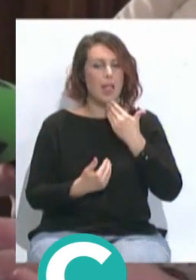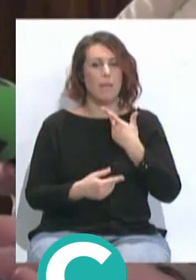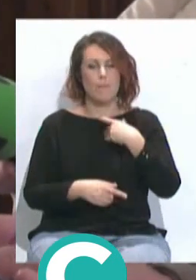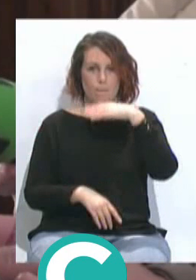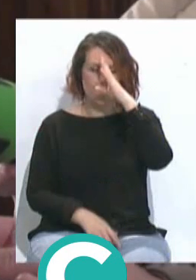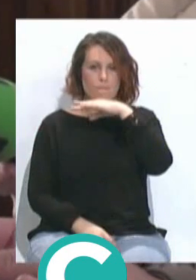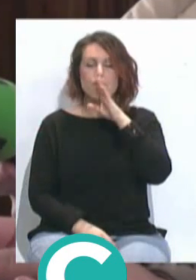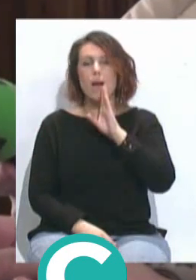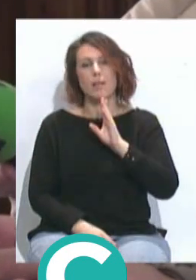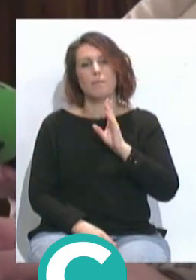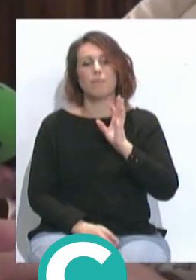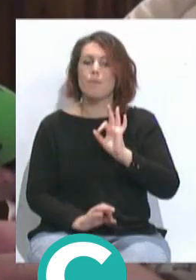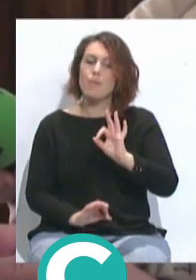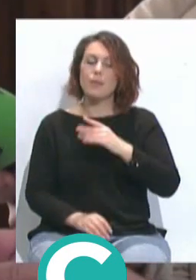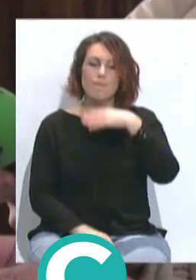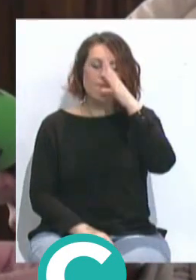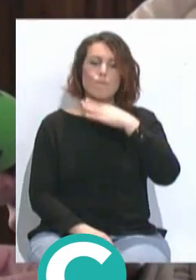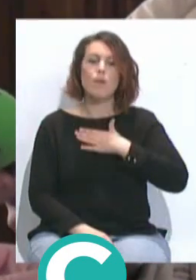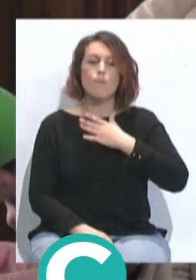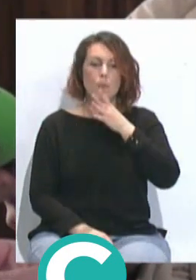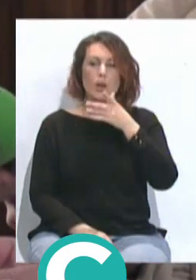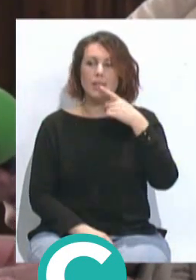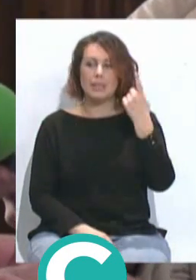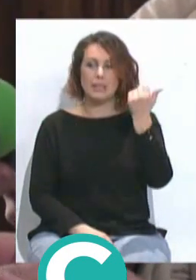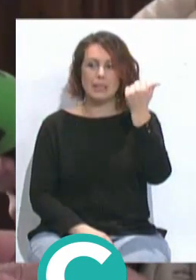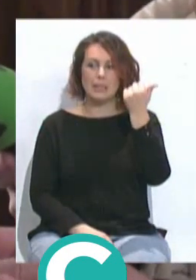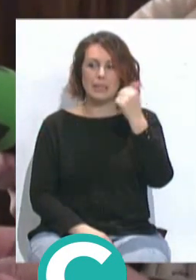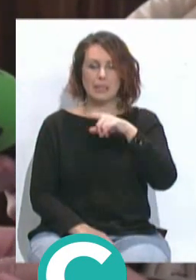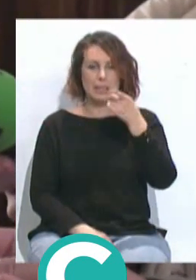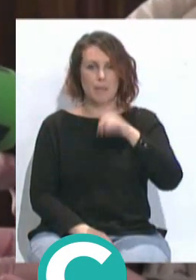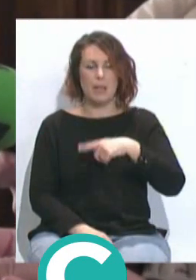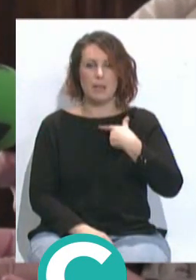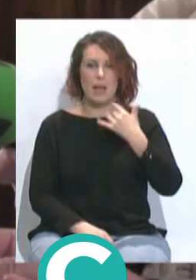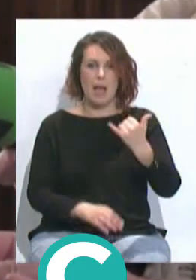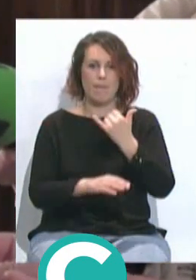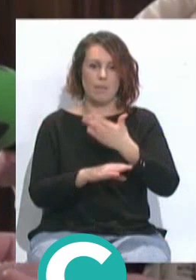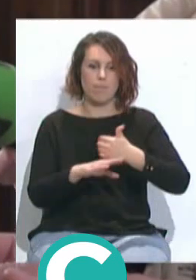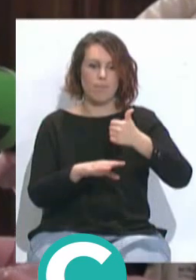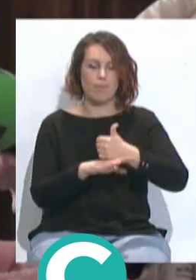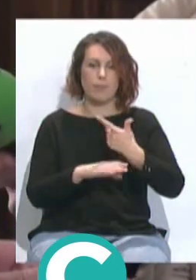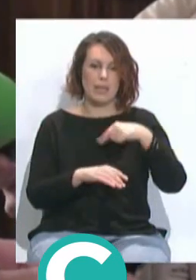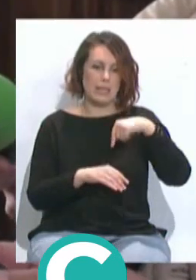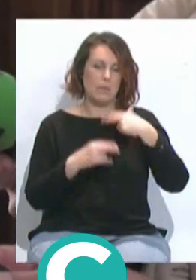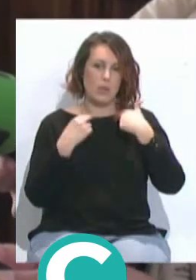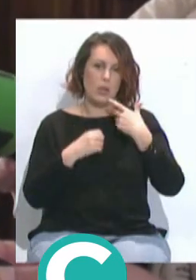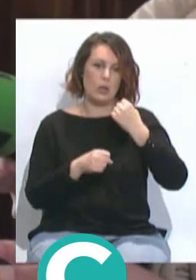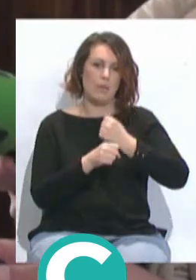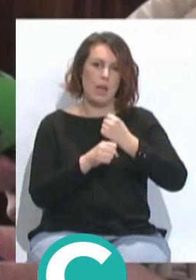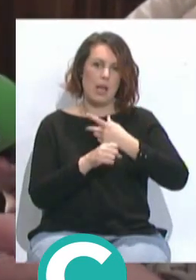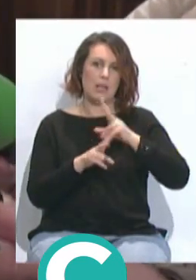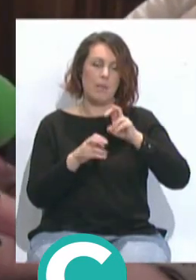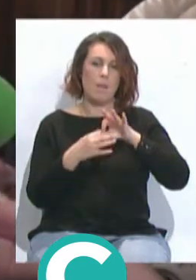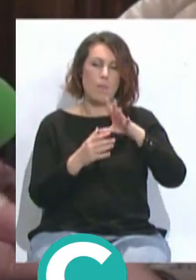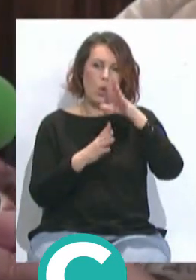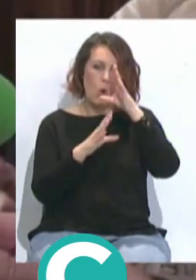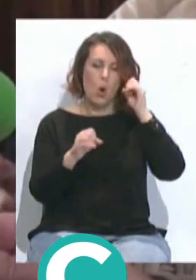a mis padres pero especialmente a mi padre porque él fue también jefe de mayordomía y ceremonial en esta casa durante más de 40